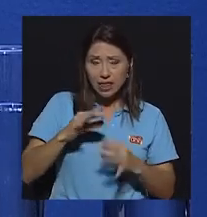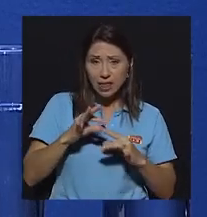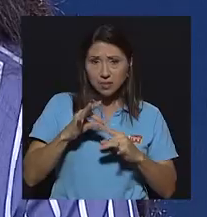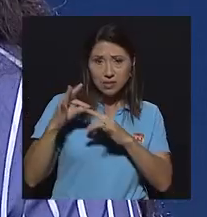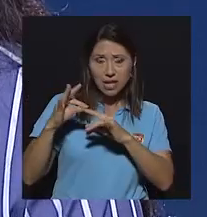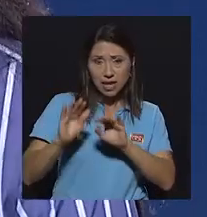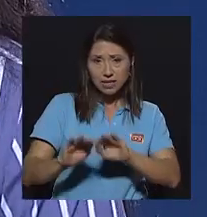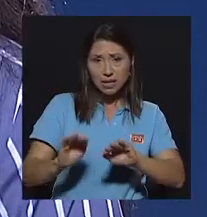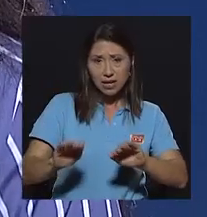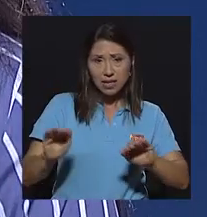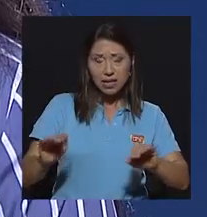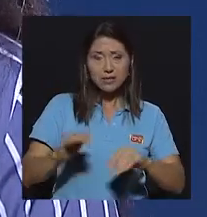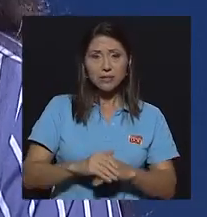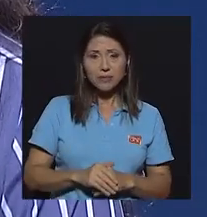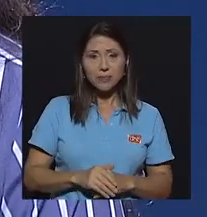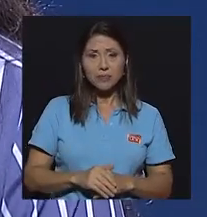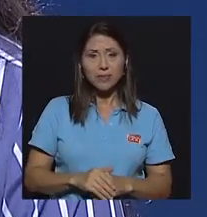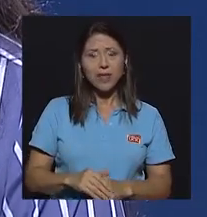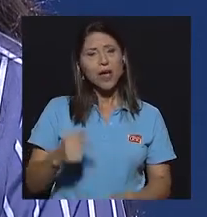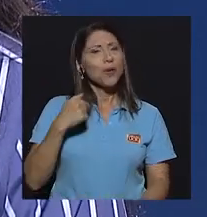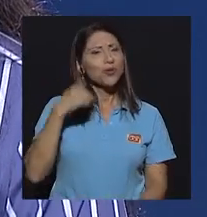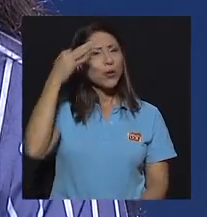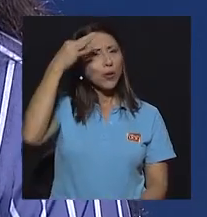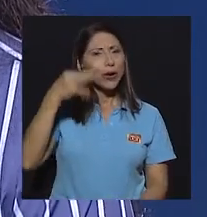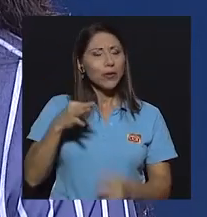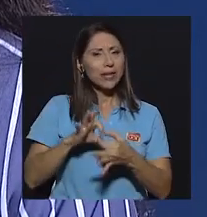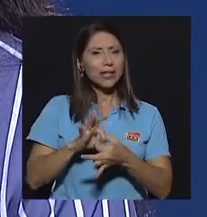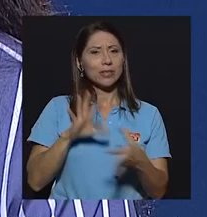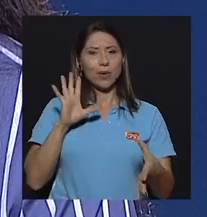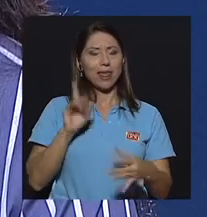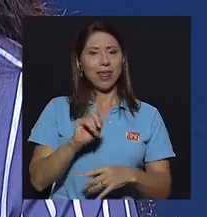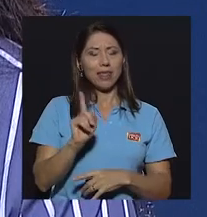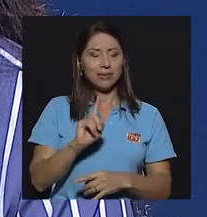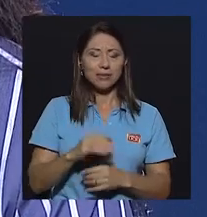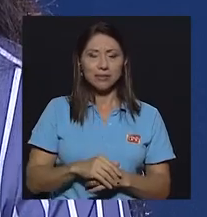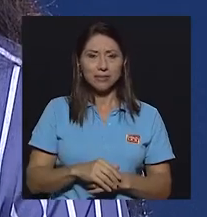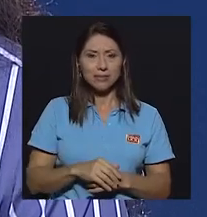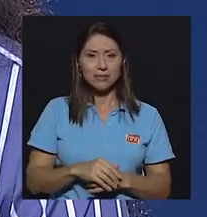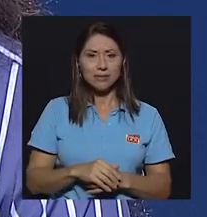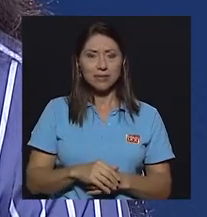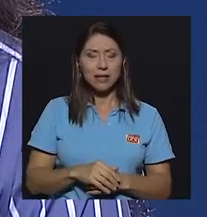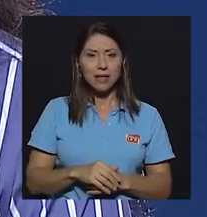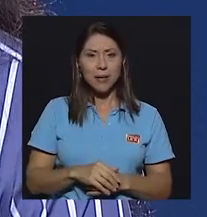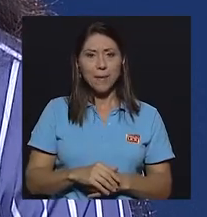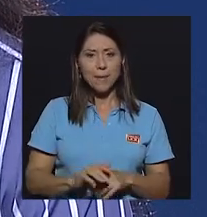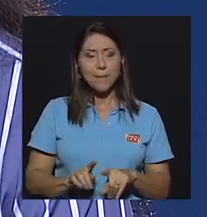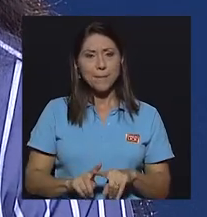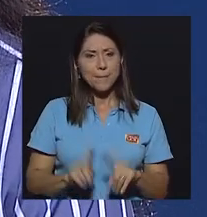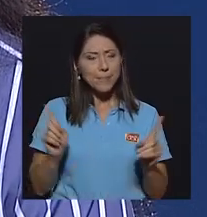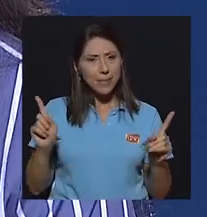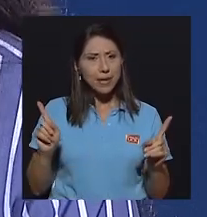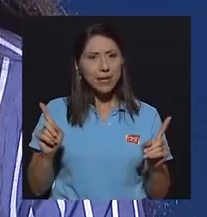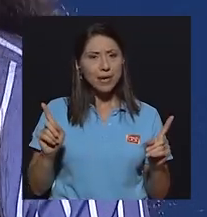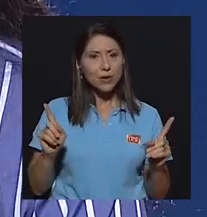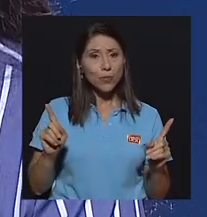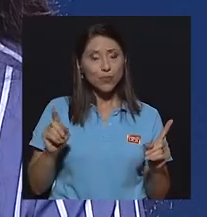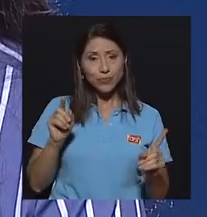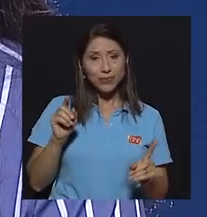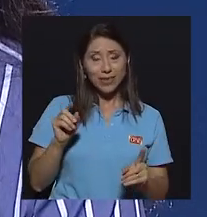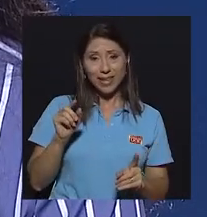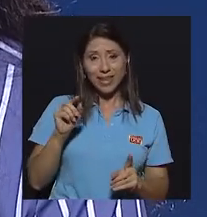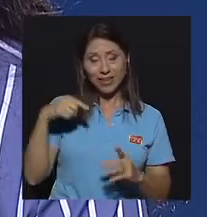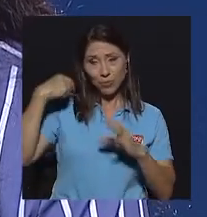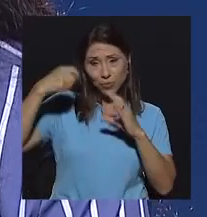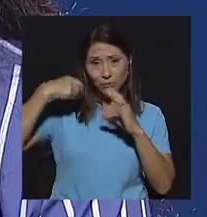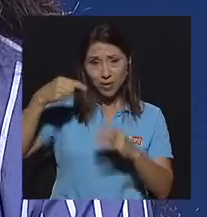niñez? Pues yo no creo mucho en las casualidades, pero por lo menos en